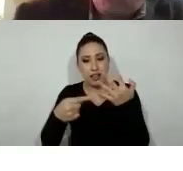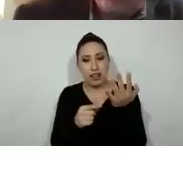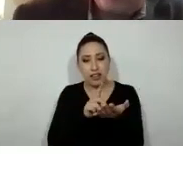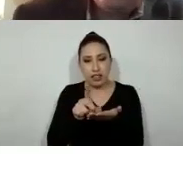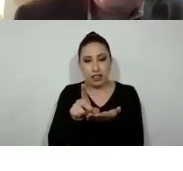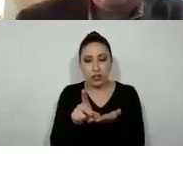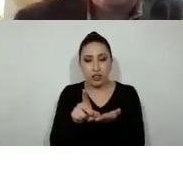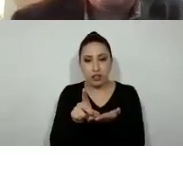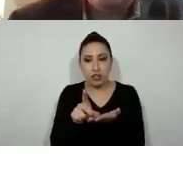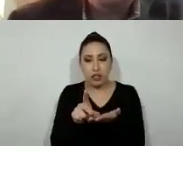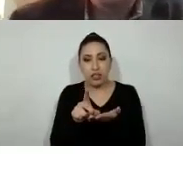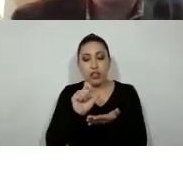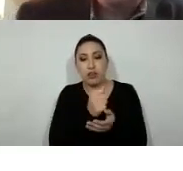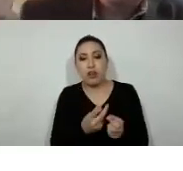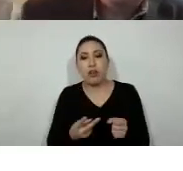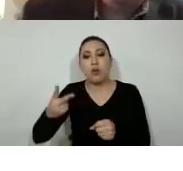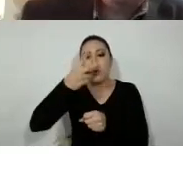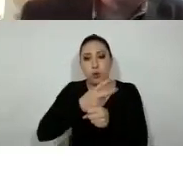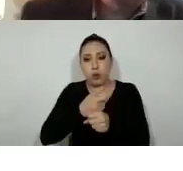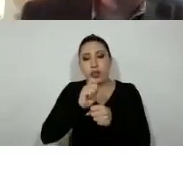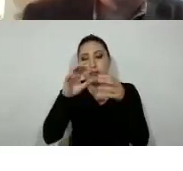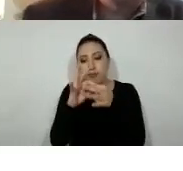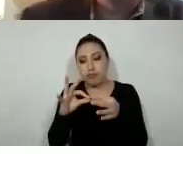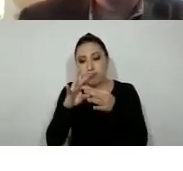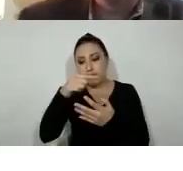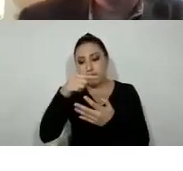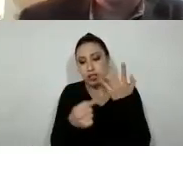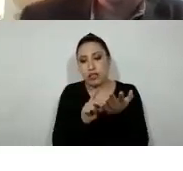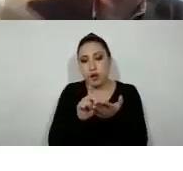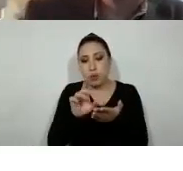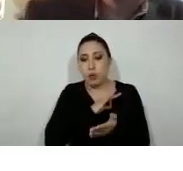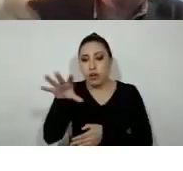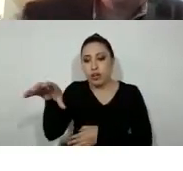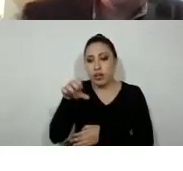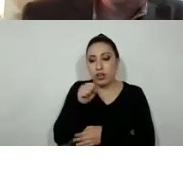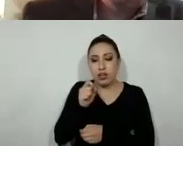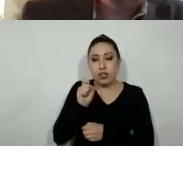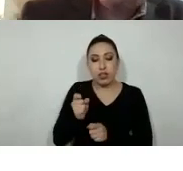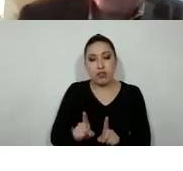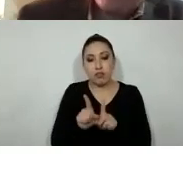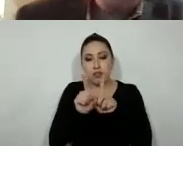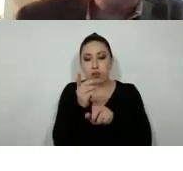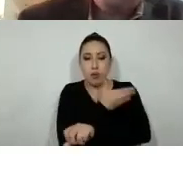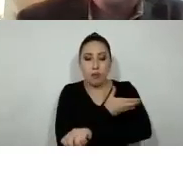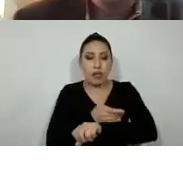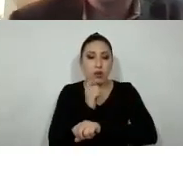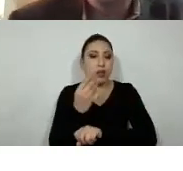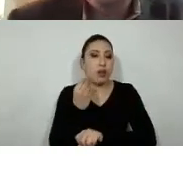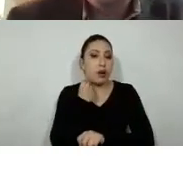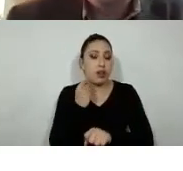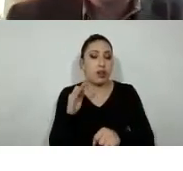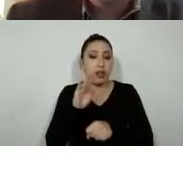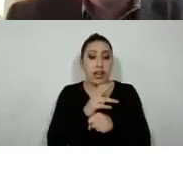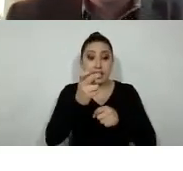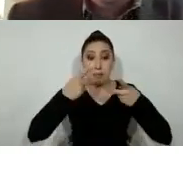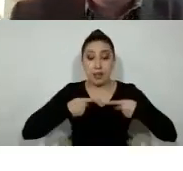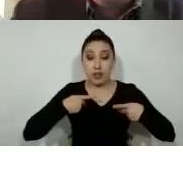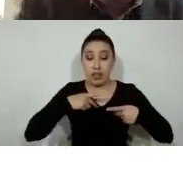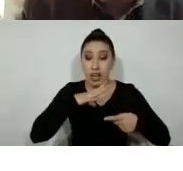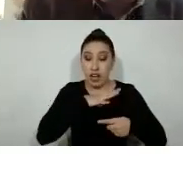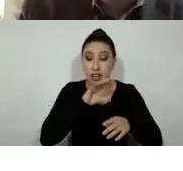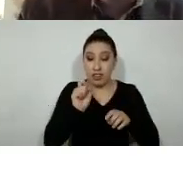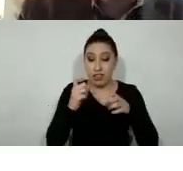es otra vez la lectura de derechos y la designación de un abogado defensor. Y la persona detenida la firma, ¿no?